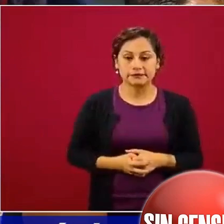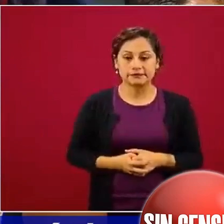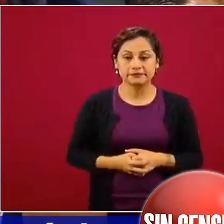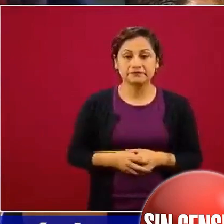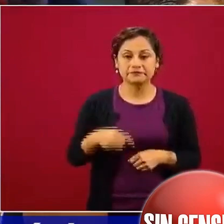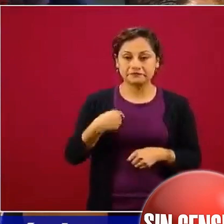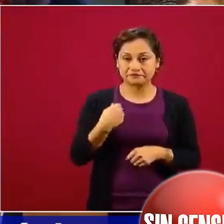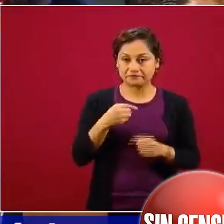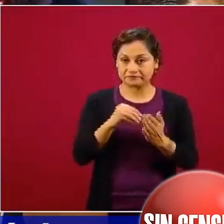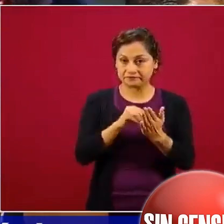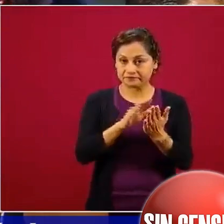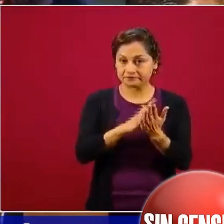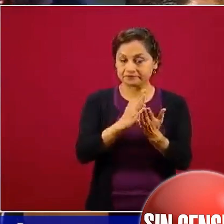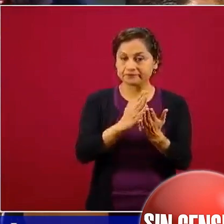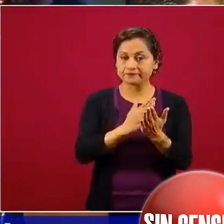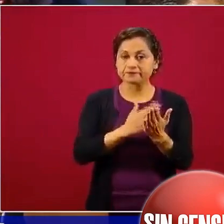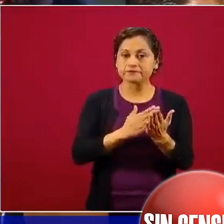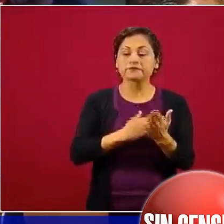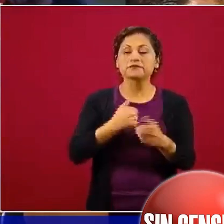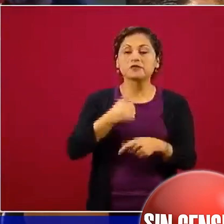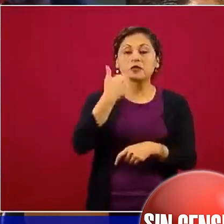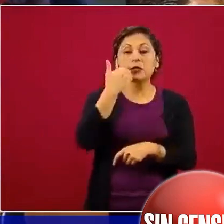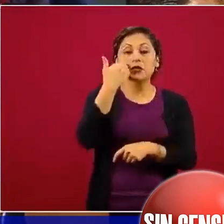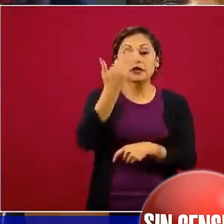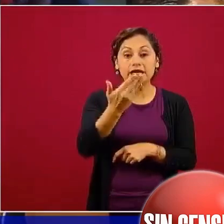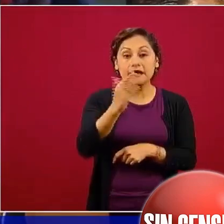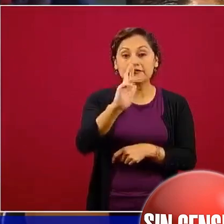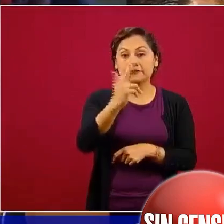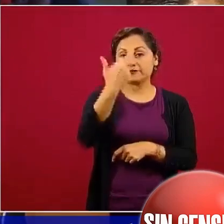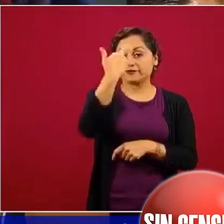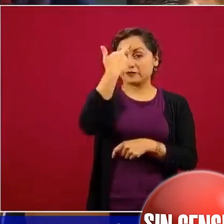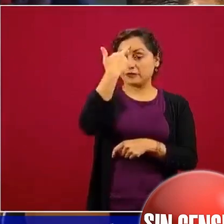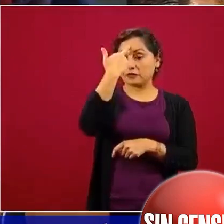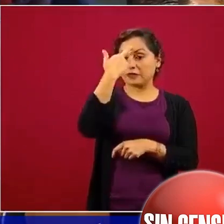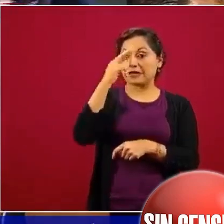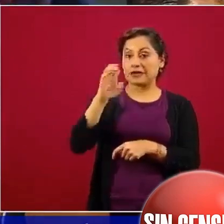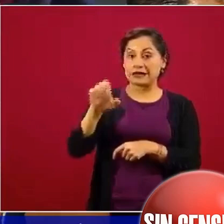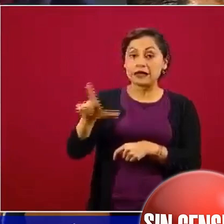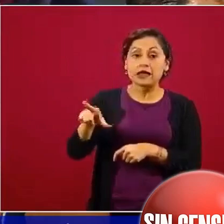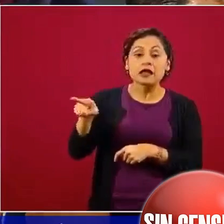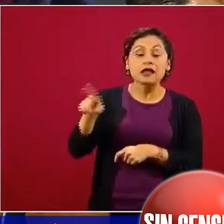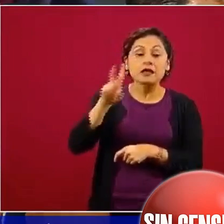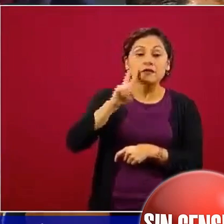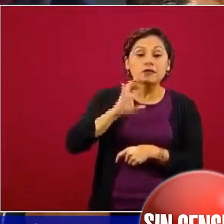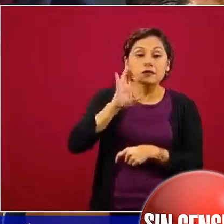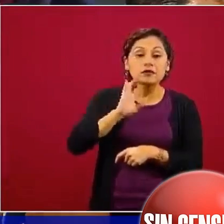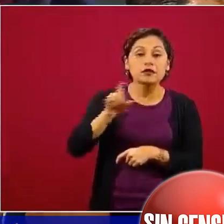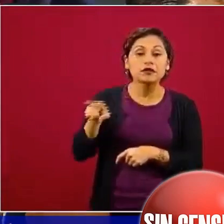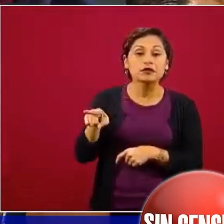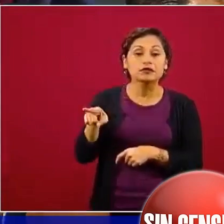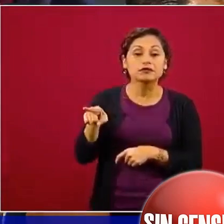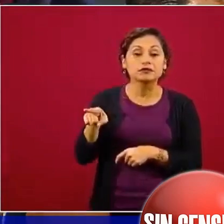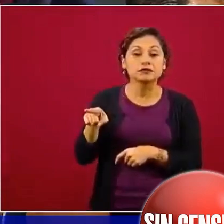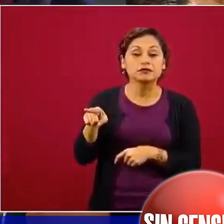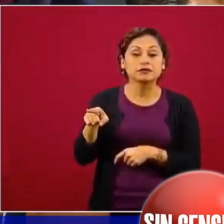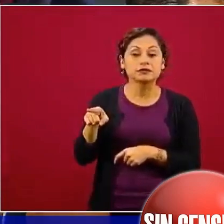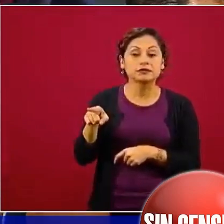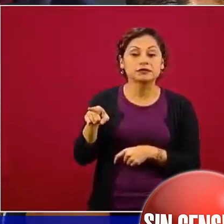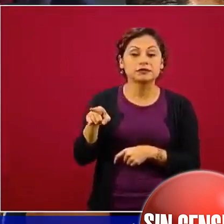Quisiera recordarle que, bueno, pues él ganó por parte